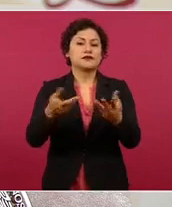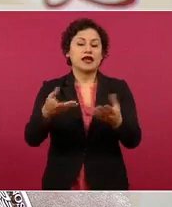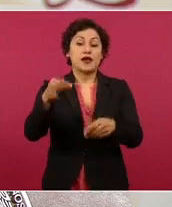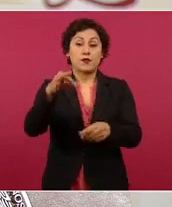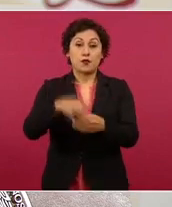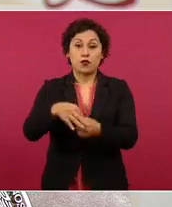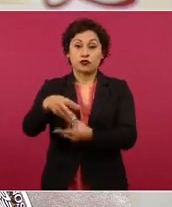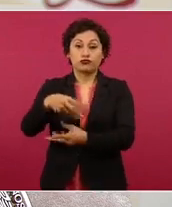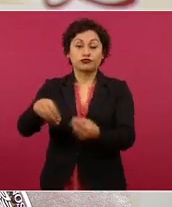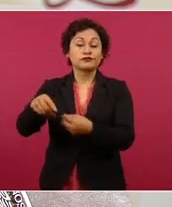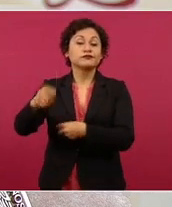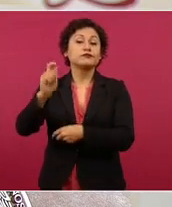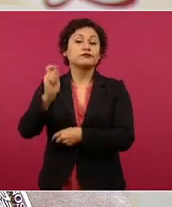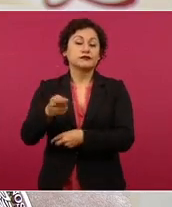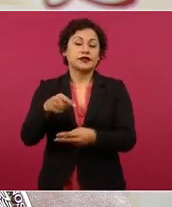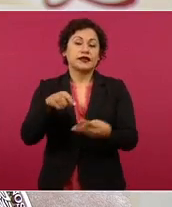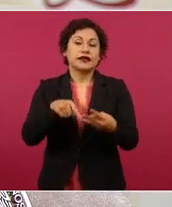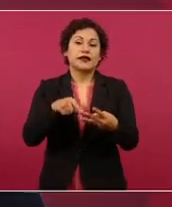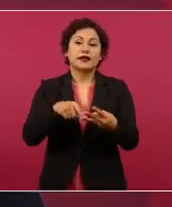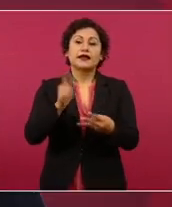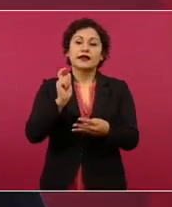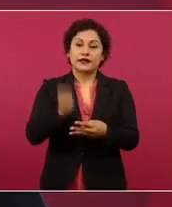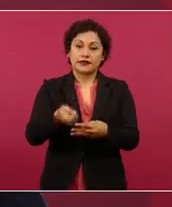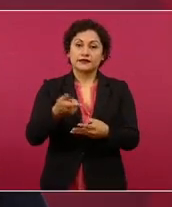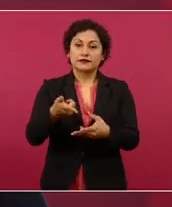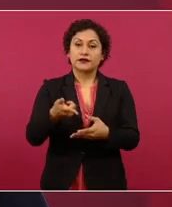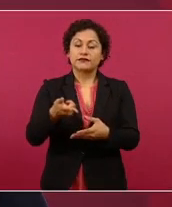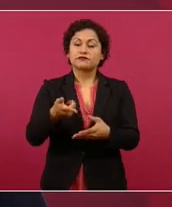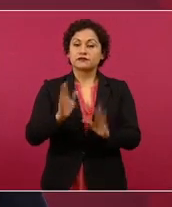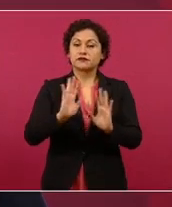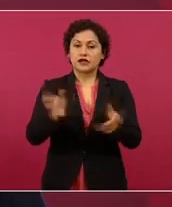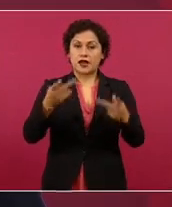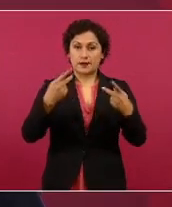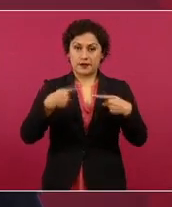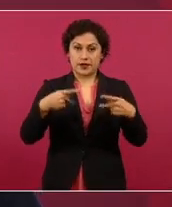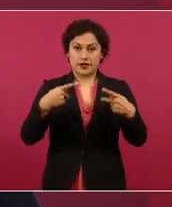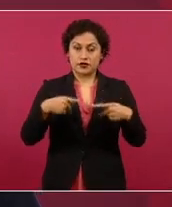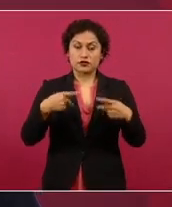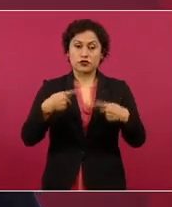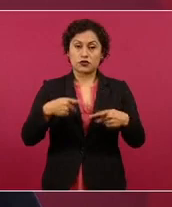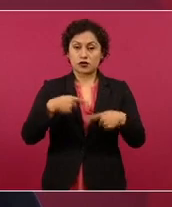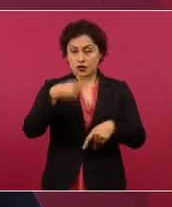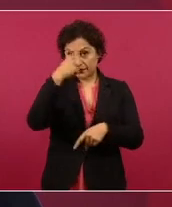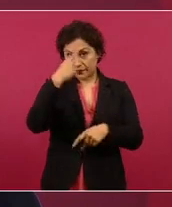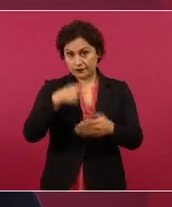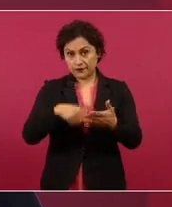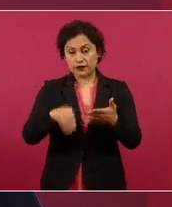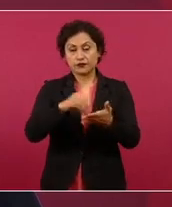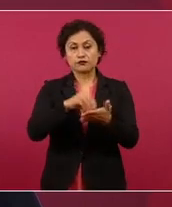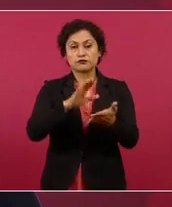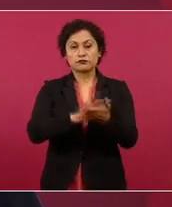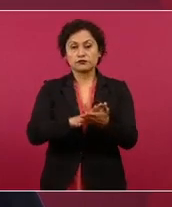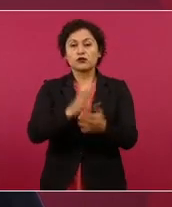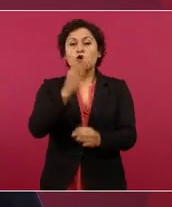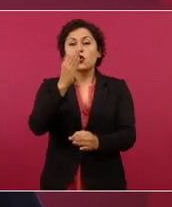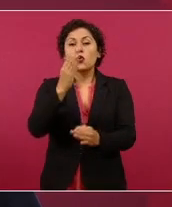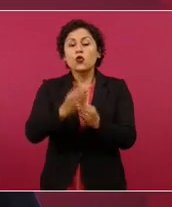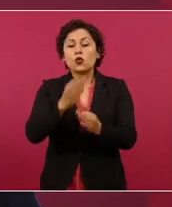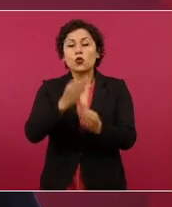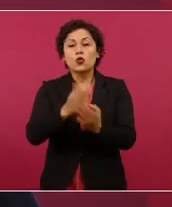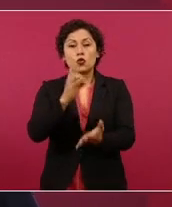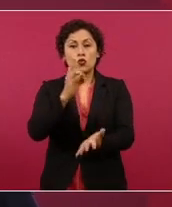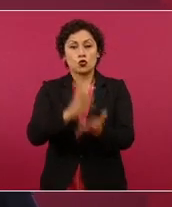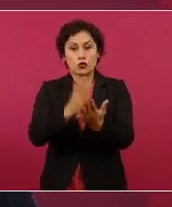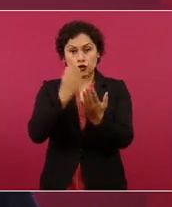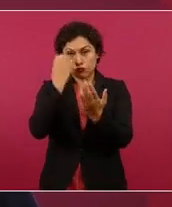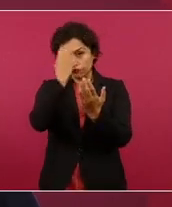existía la figura, no existía en la candidatura común, entonces nada más está revisando la constitucionalidad de ello. Es